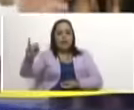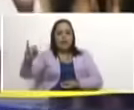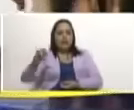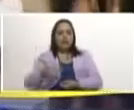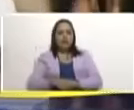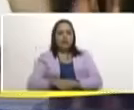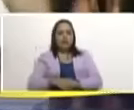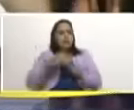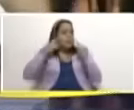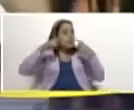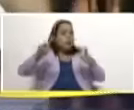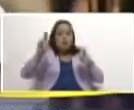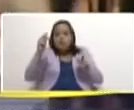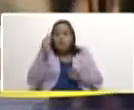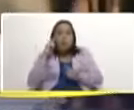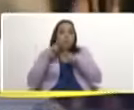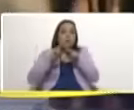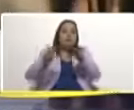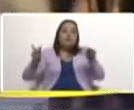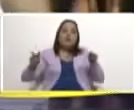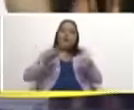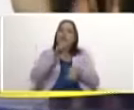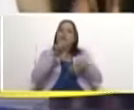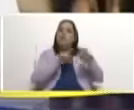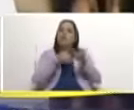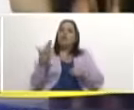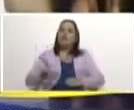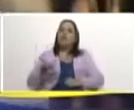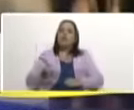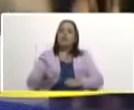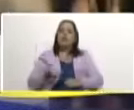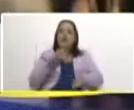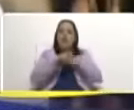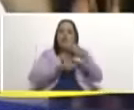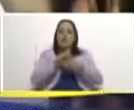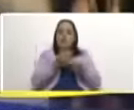Quizás él no logró verlo en toda su magnitud.